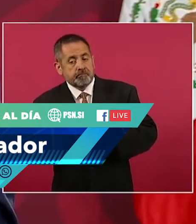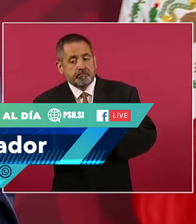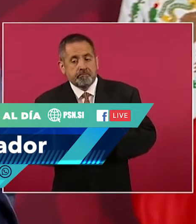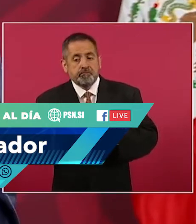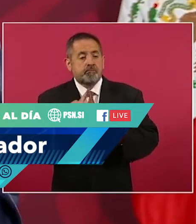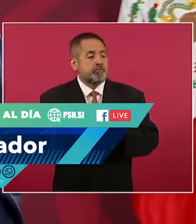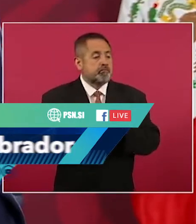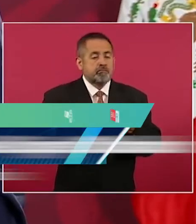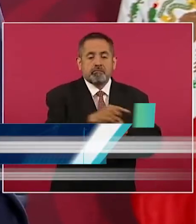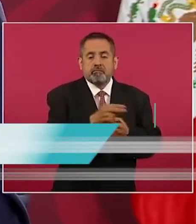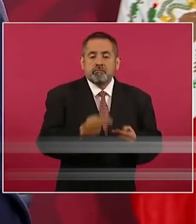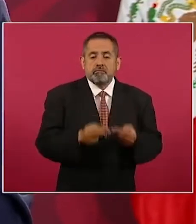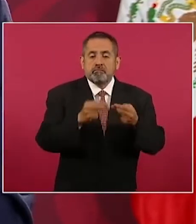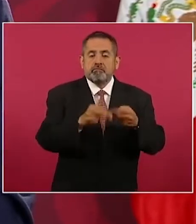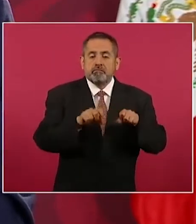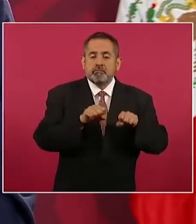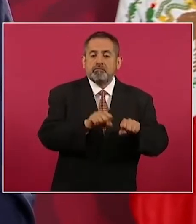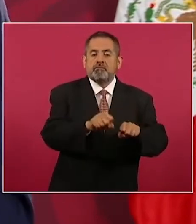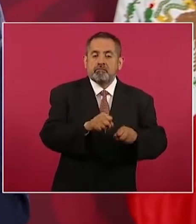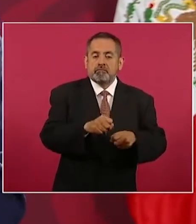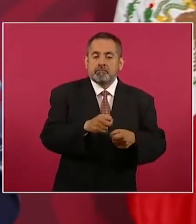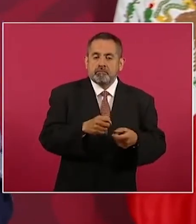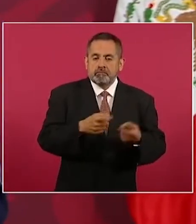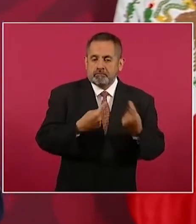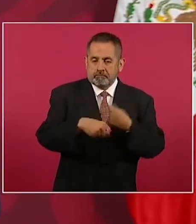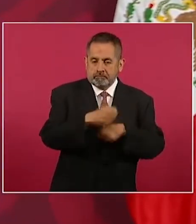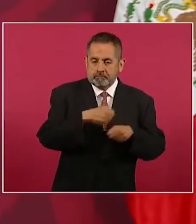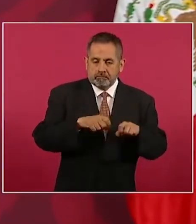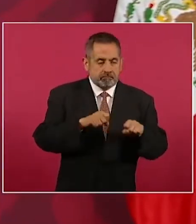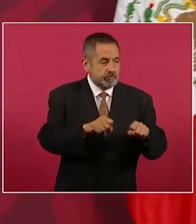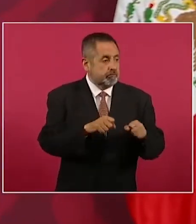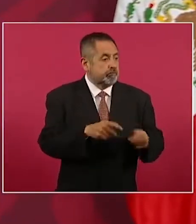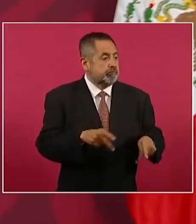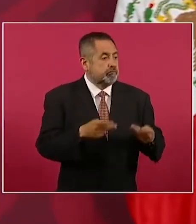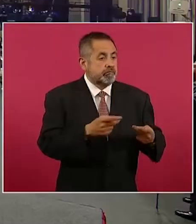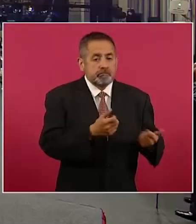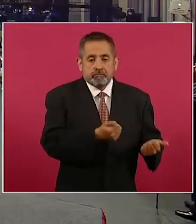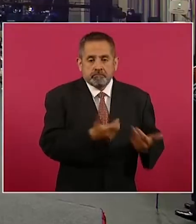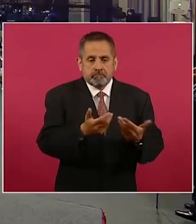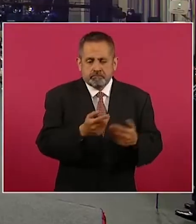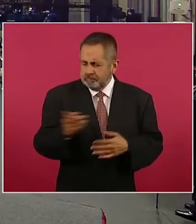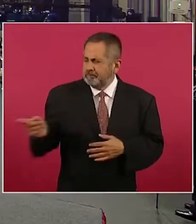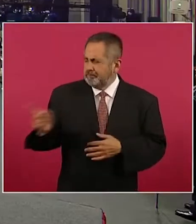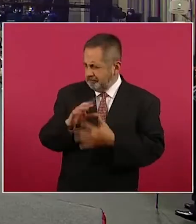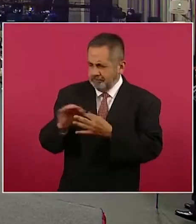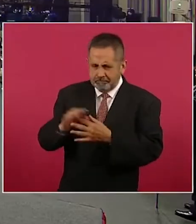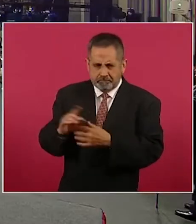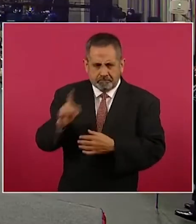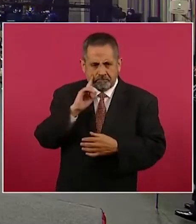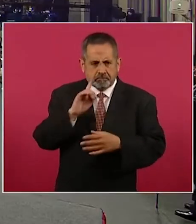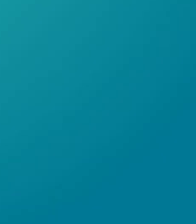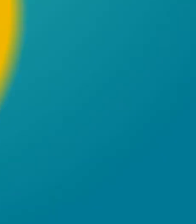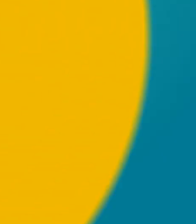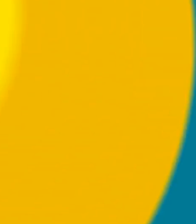distribuidores, con los comerciantes de alimentos. Para Primer Sistema de Noticias informó Nazul López.